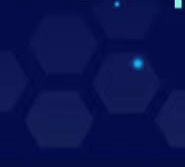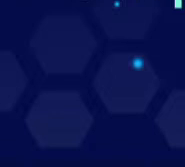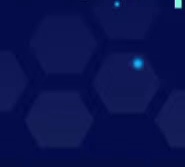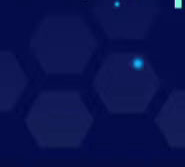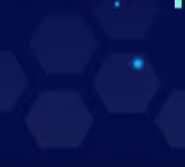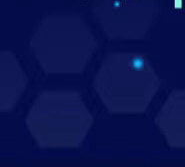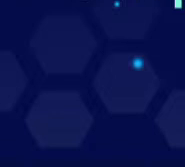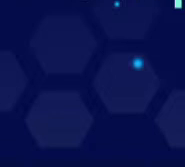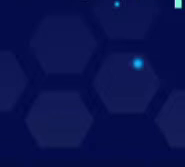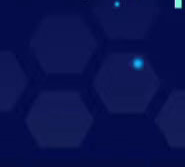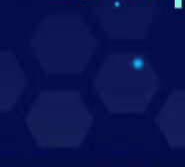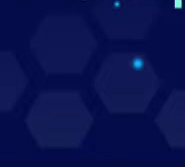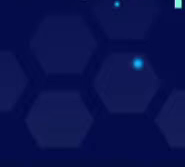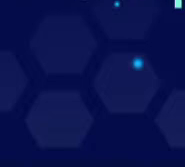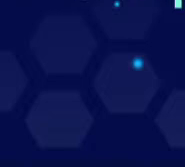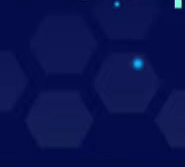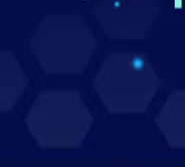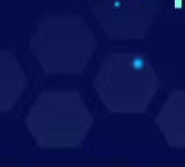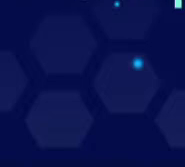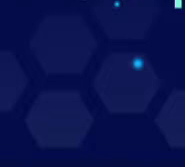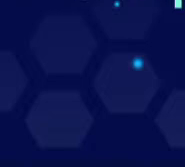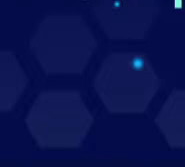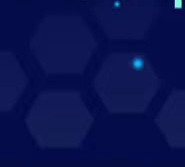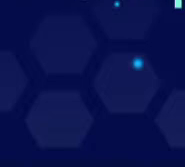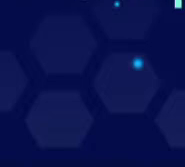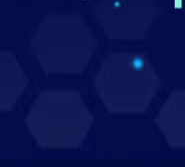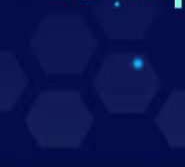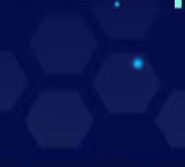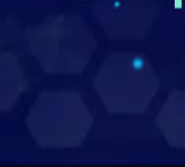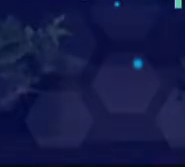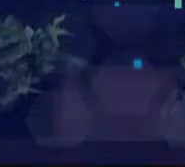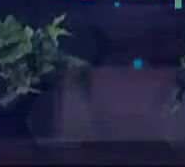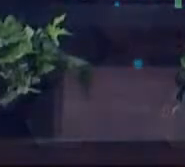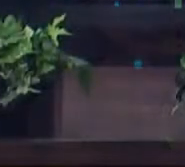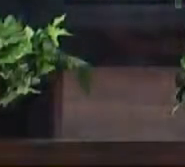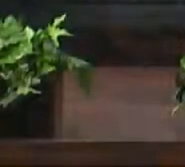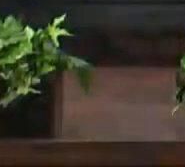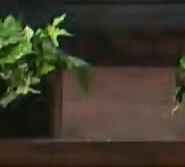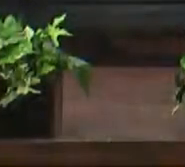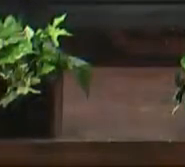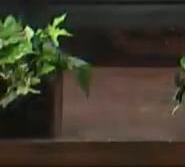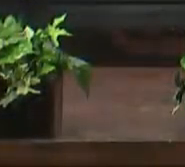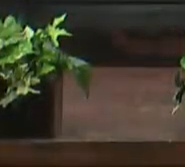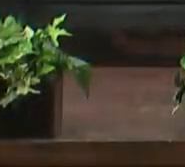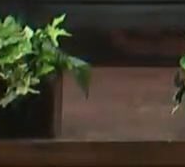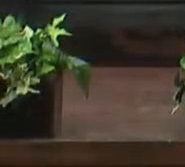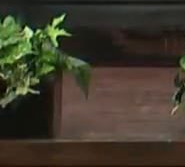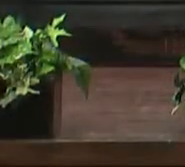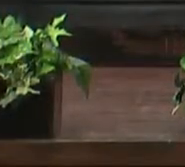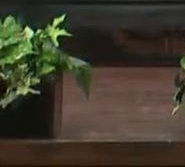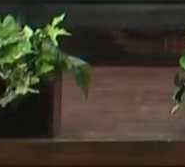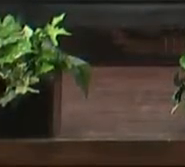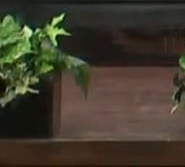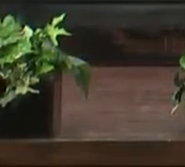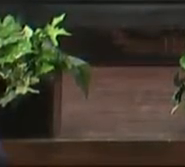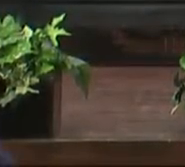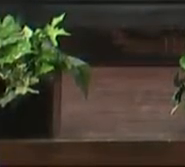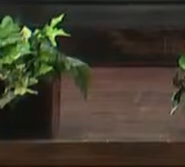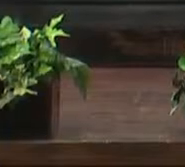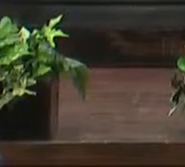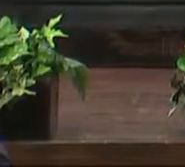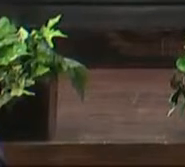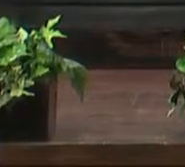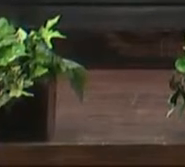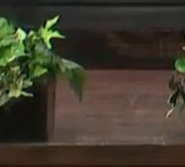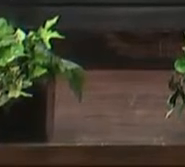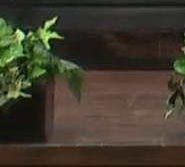la bienvenida a nuestros distinguidos invitados el director del departamento de evidencia e inteligencia para